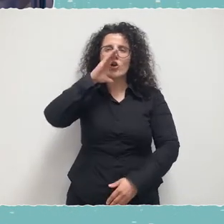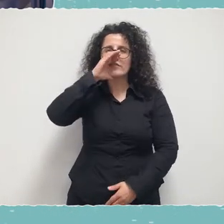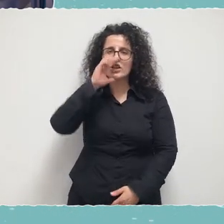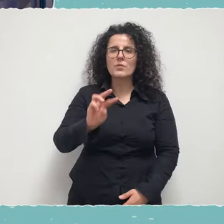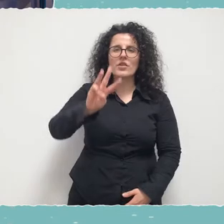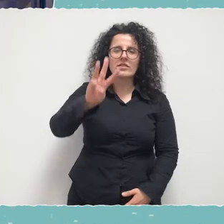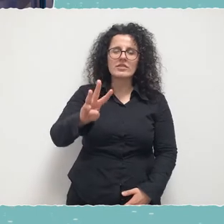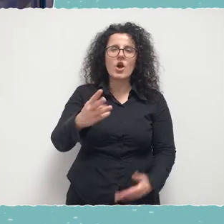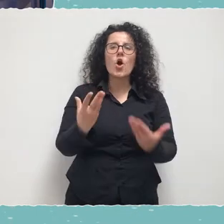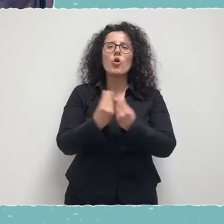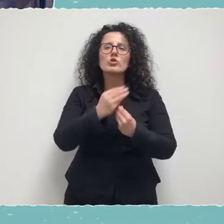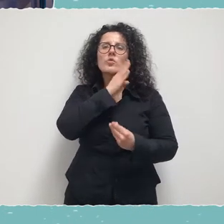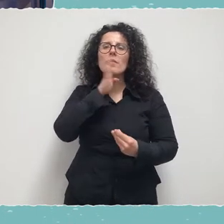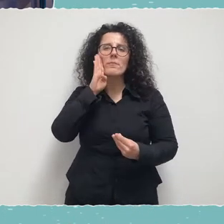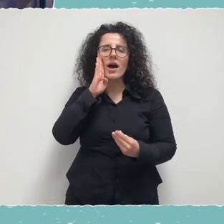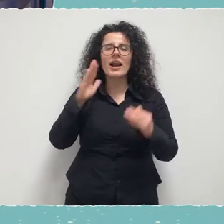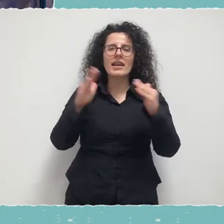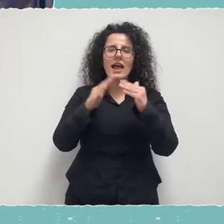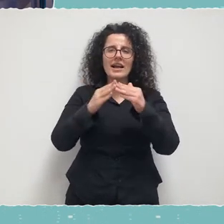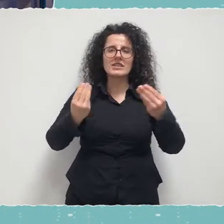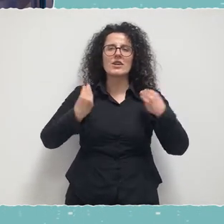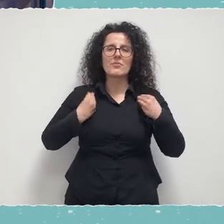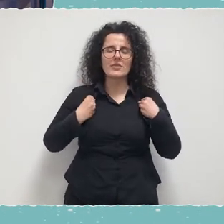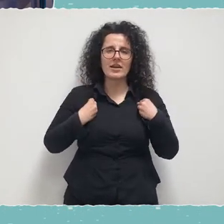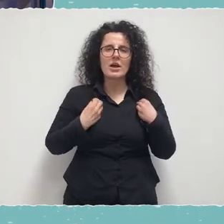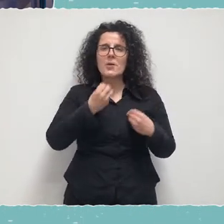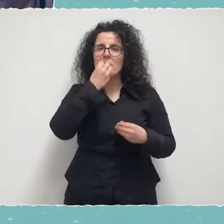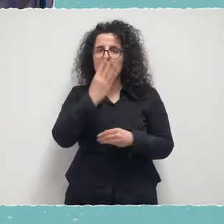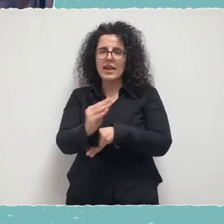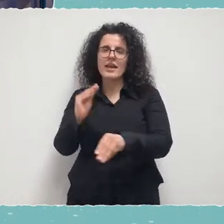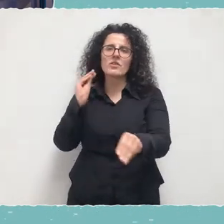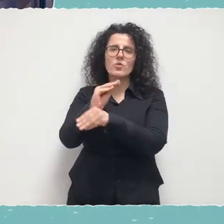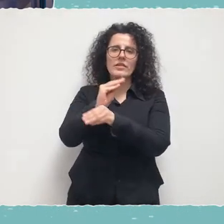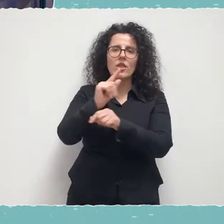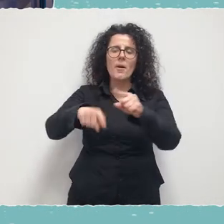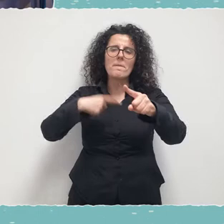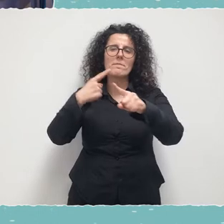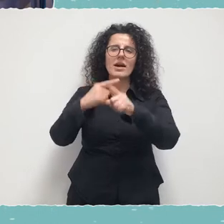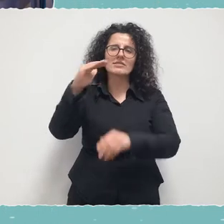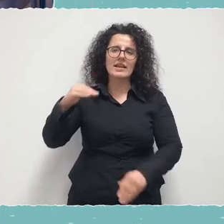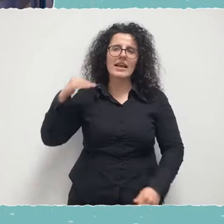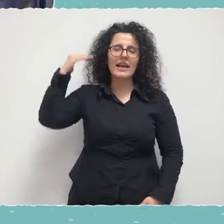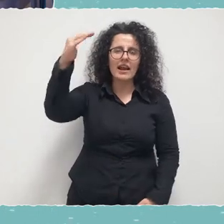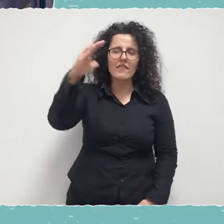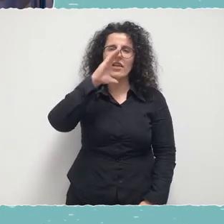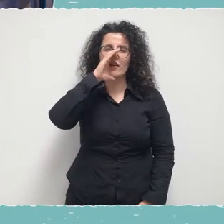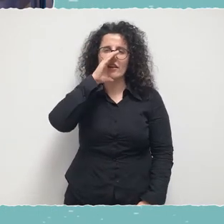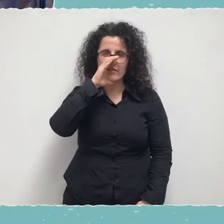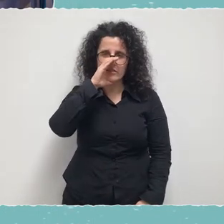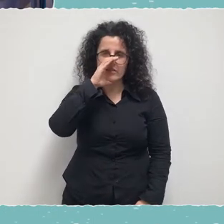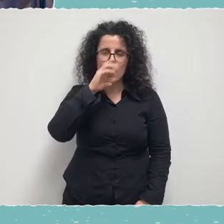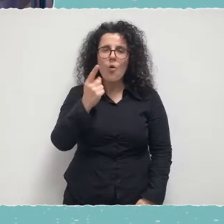vez tres porquiños que vivían coa súa mamá. Xa eran porquiños ben